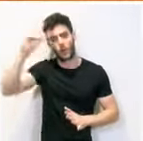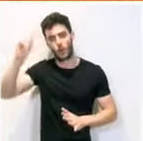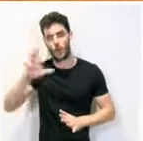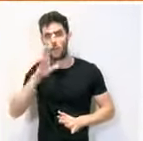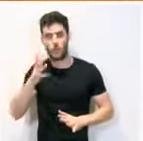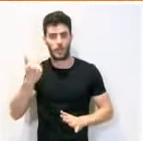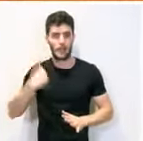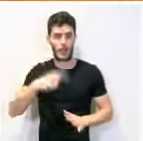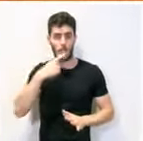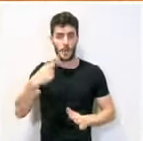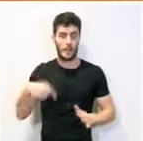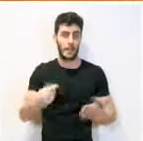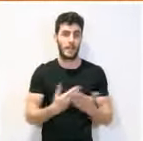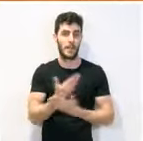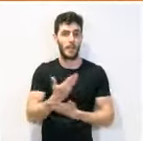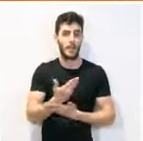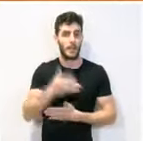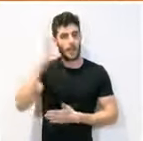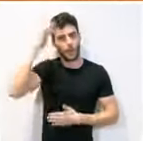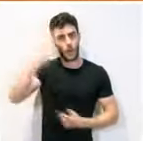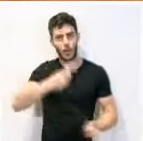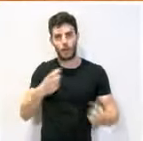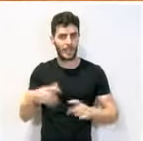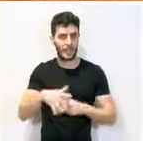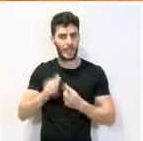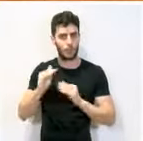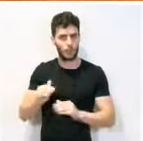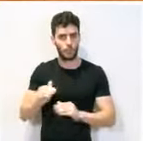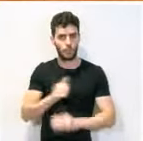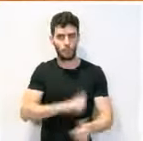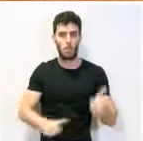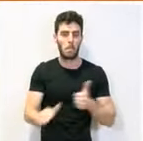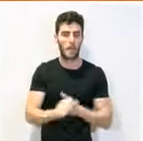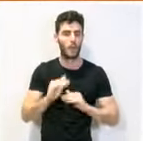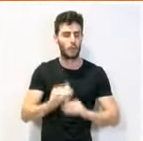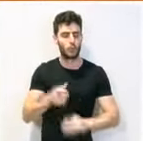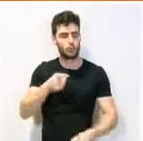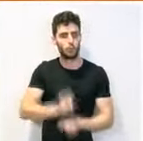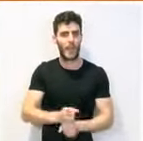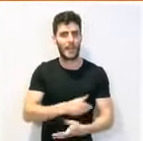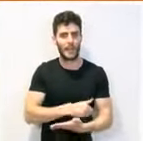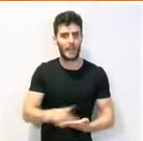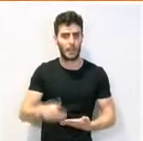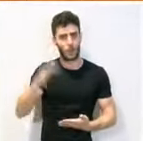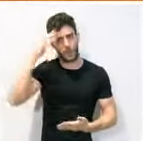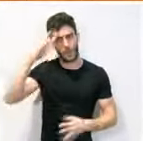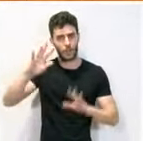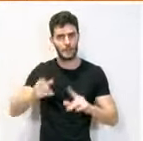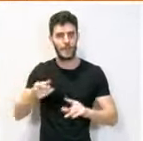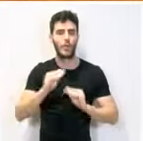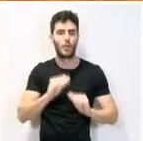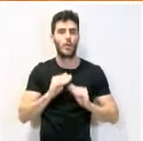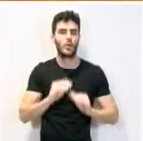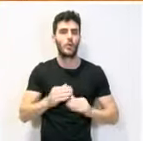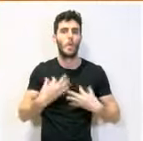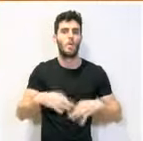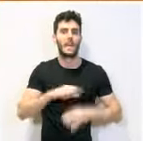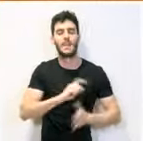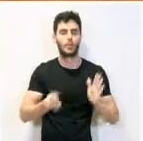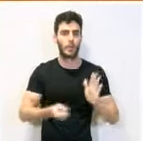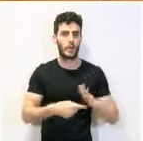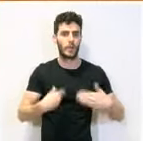les decía esta mañana, la falta de ideología en su caso pasa por imponer la suya. La de los demás es ideología y lo suyo es la verdad